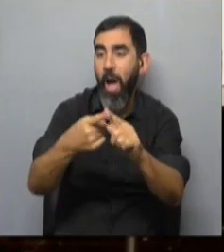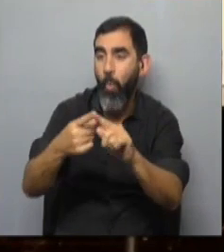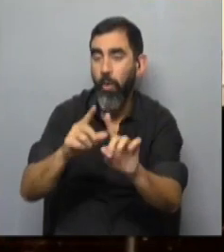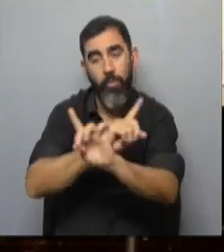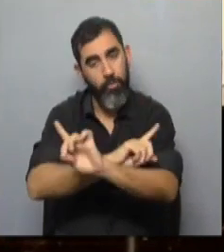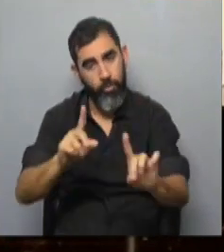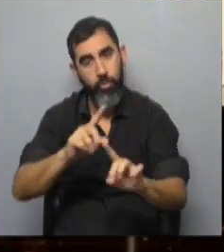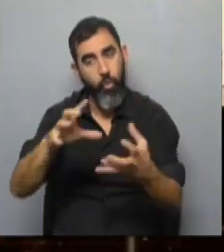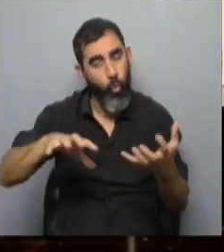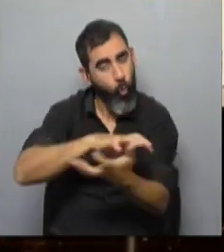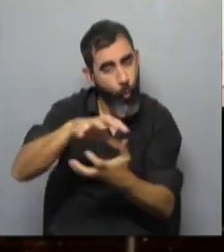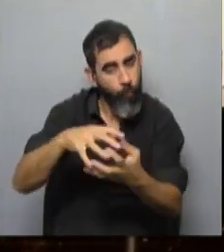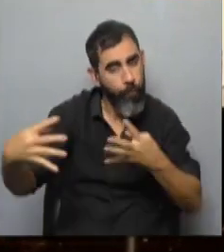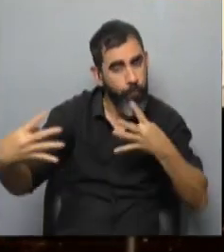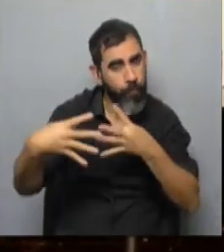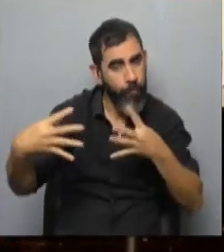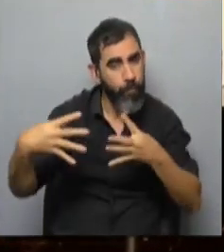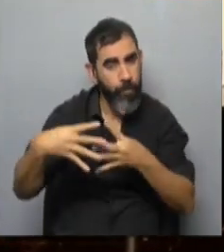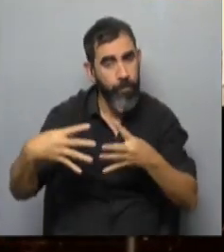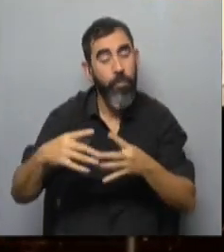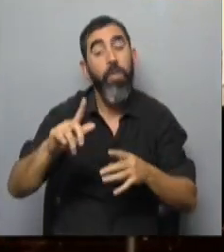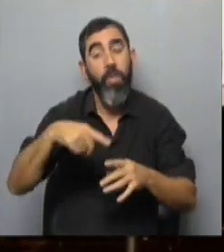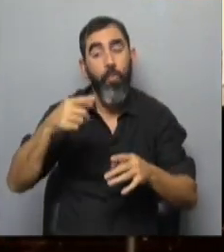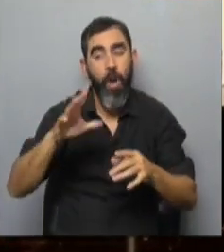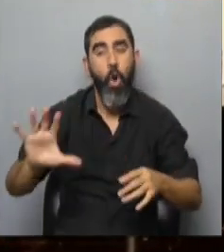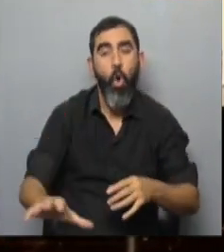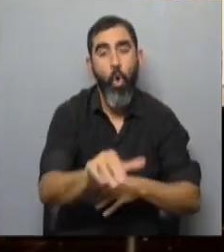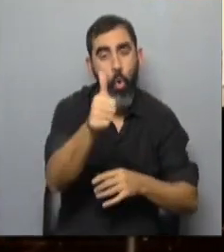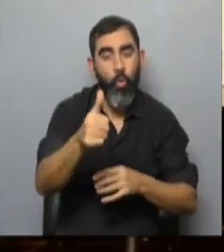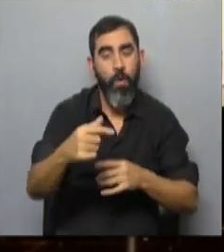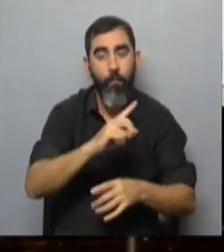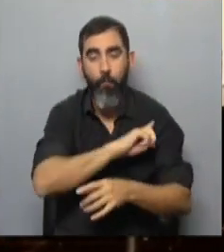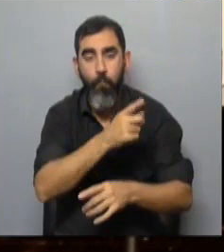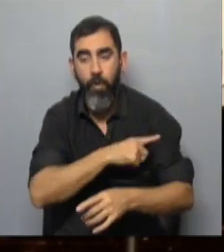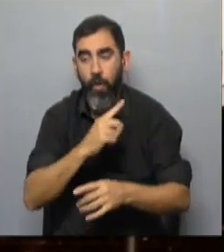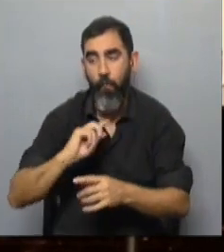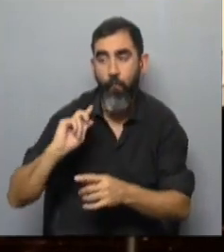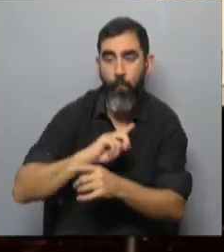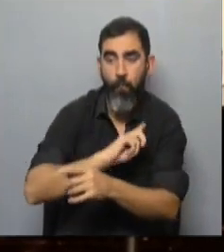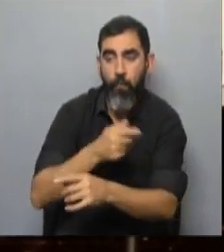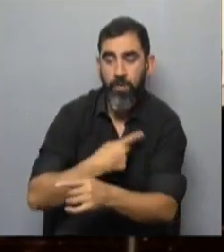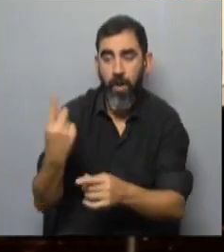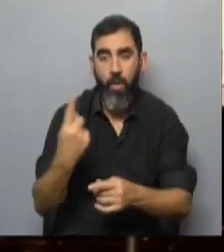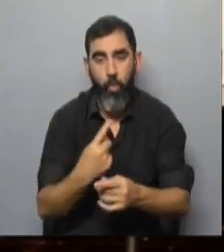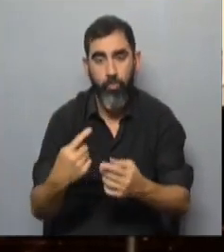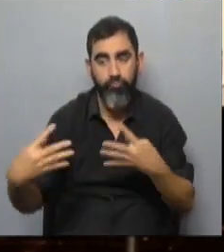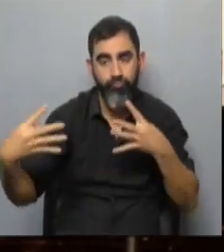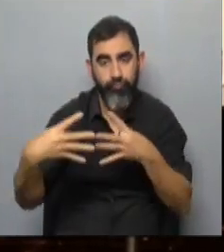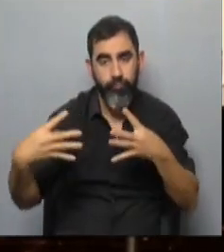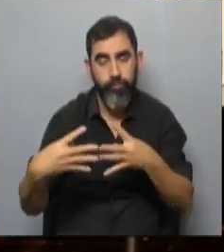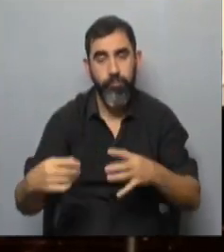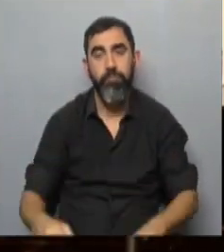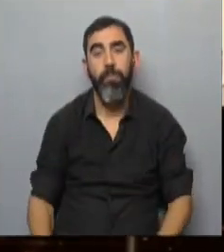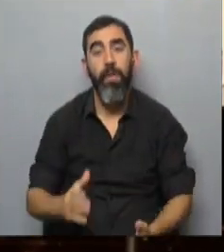resultado de su enfrentamiento y la cristalización de esa correlación de fuerzas en, en textos jurídicos.